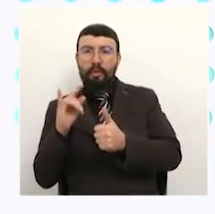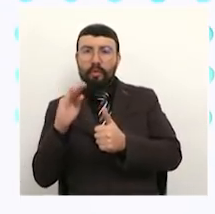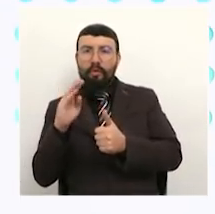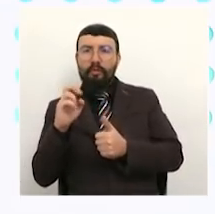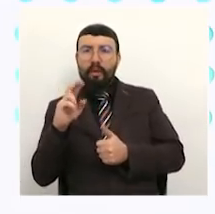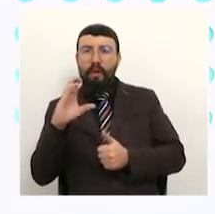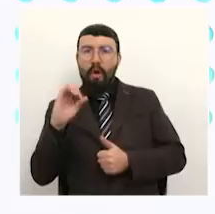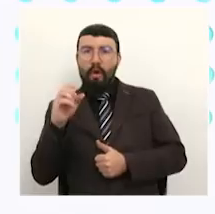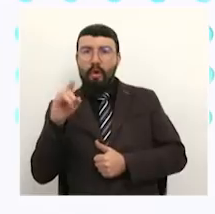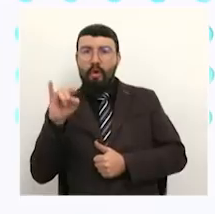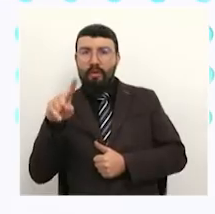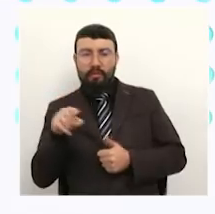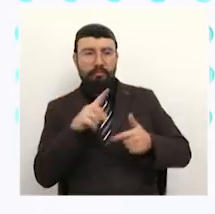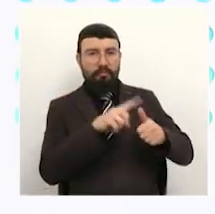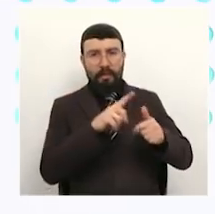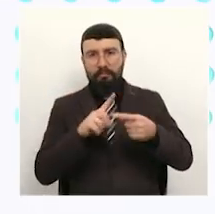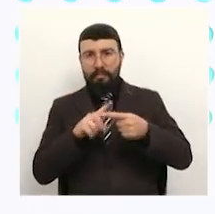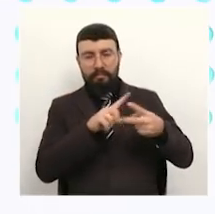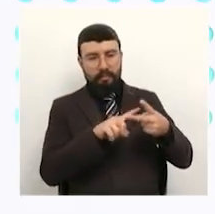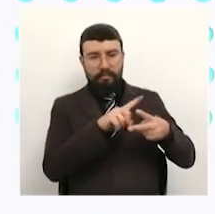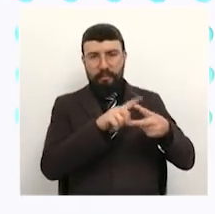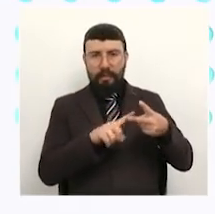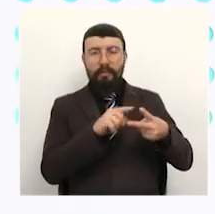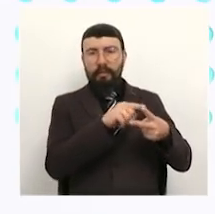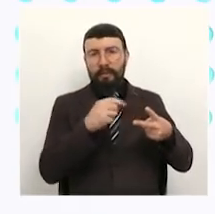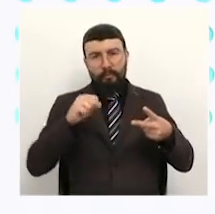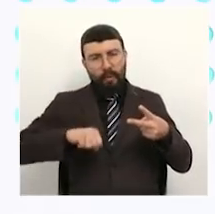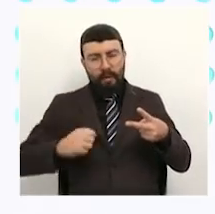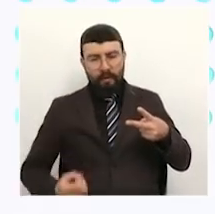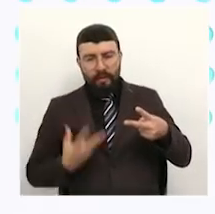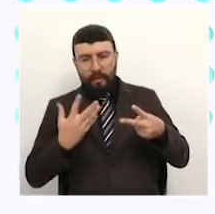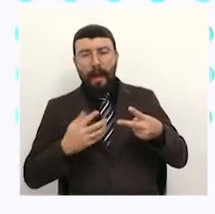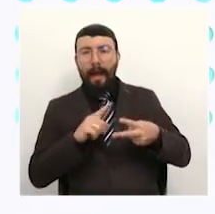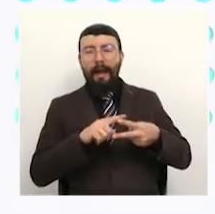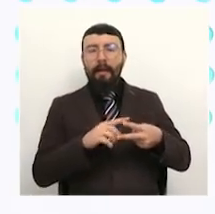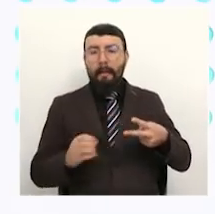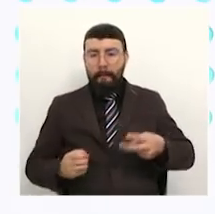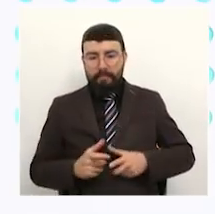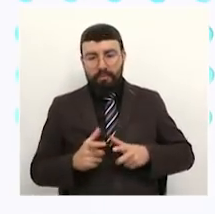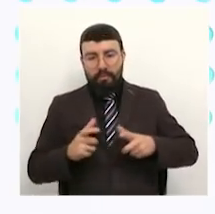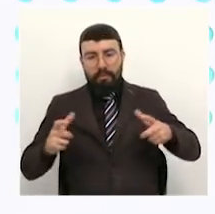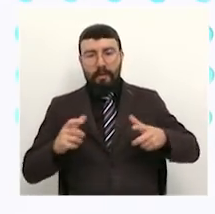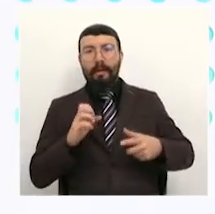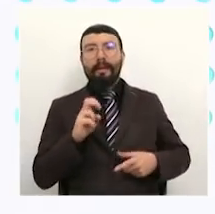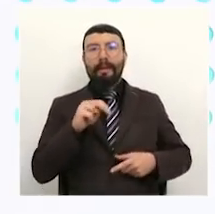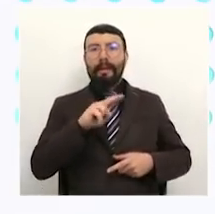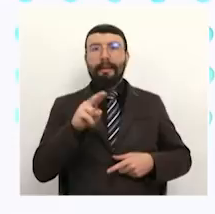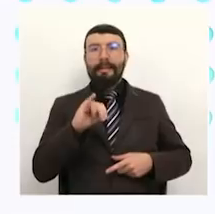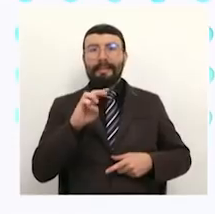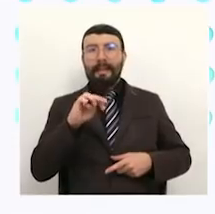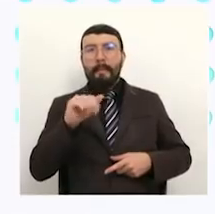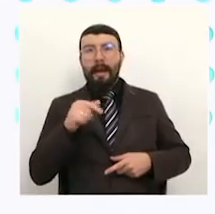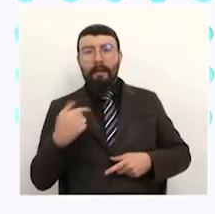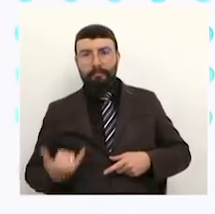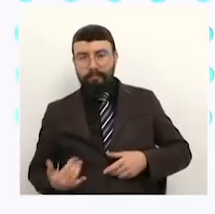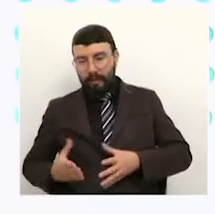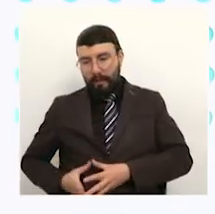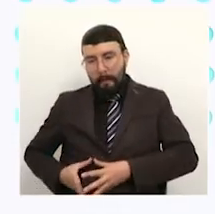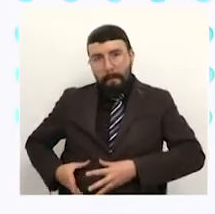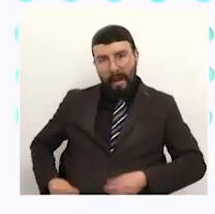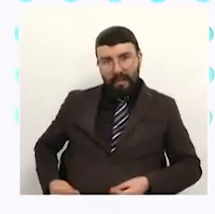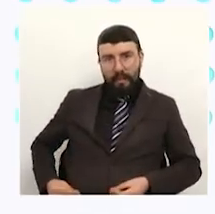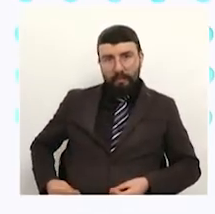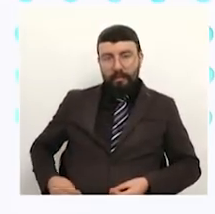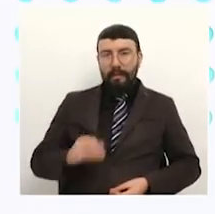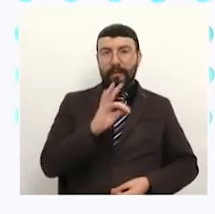afecta la primera es la tuberculosis en sí cierto que puede aumentar las enzimas hepáticas especialmente la tgp y la tejero pero además los